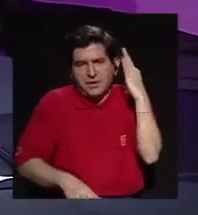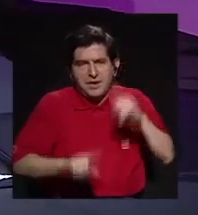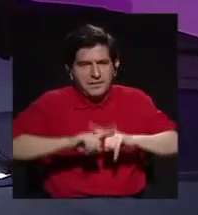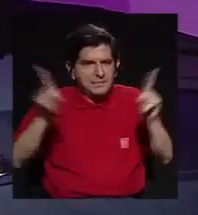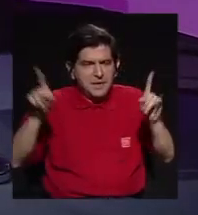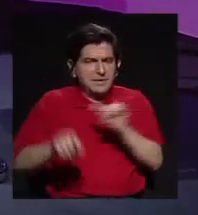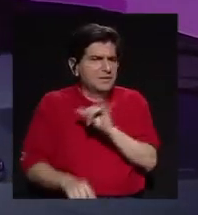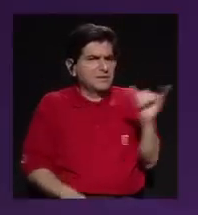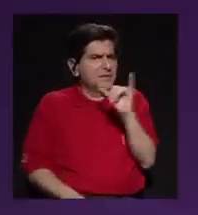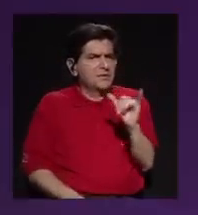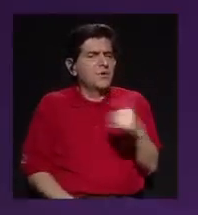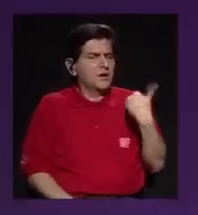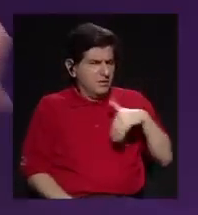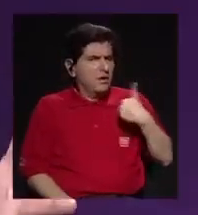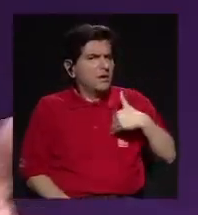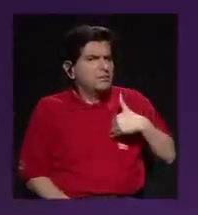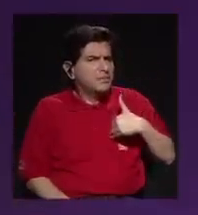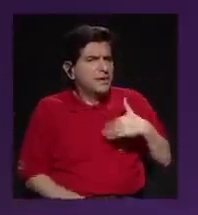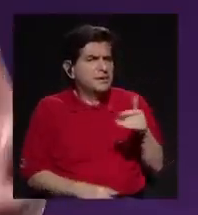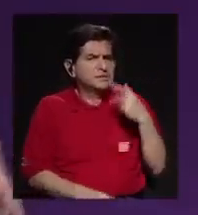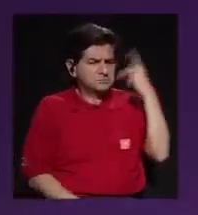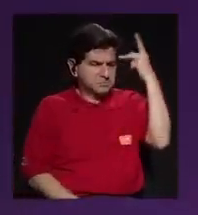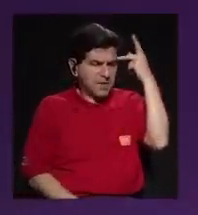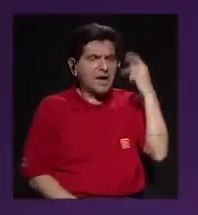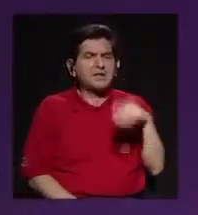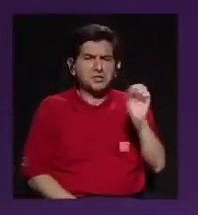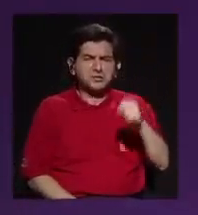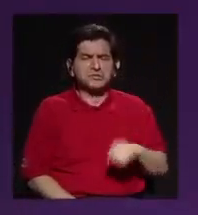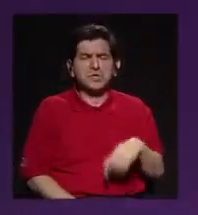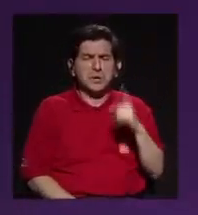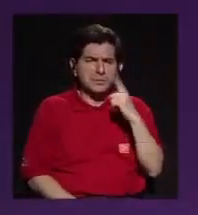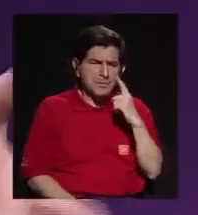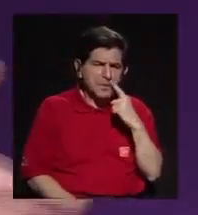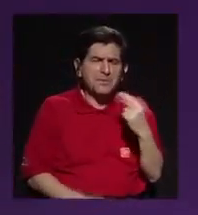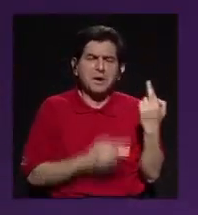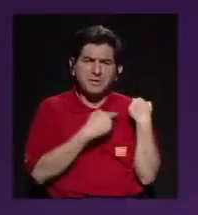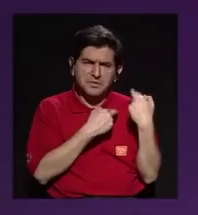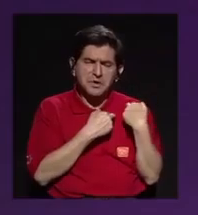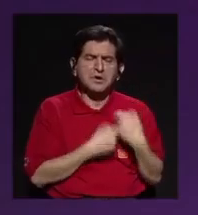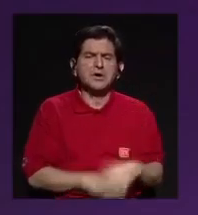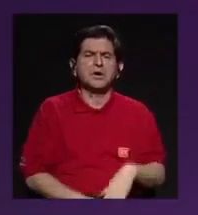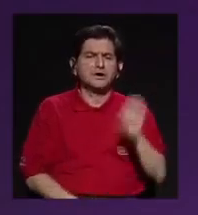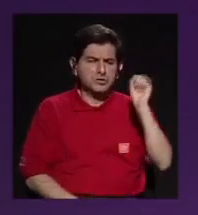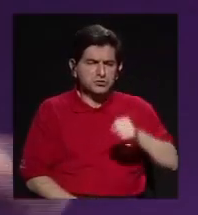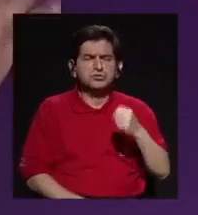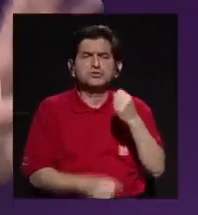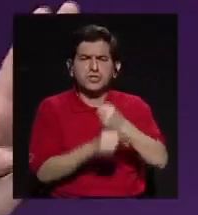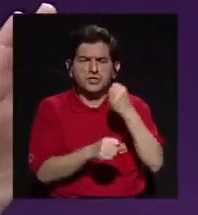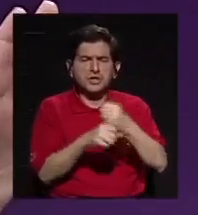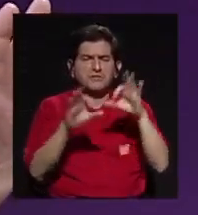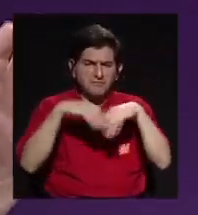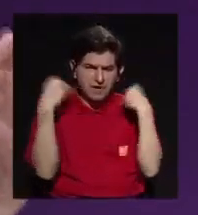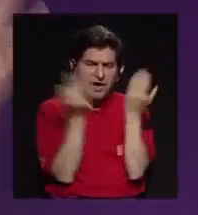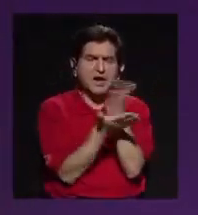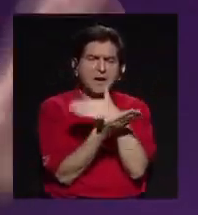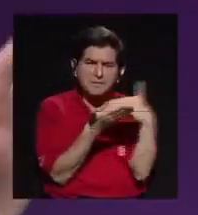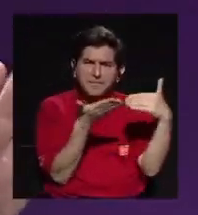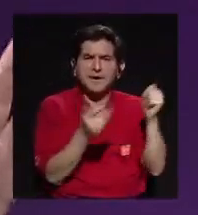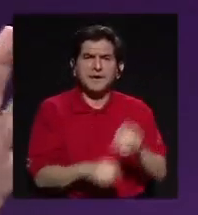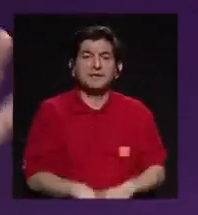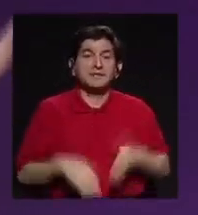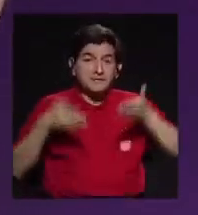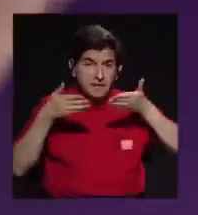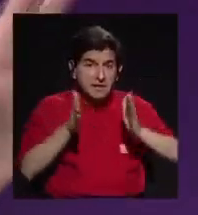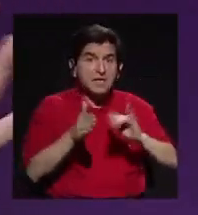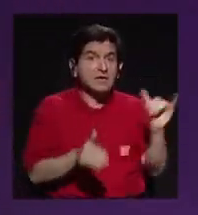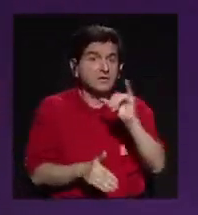pero también para algunos hombres que sí son padres responsables y que sí se encargan, digamos, de las tareas familiares en alguna medida, los hijos